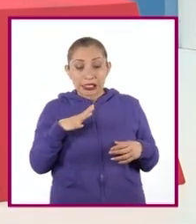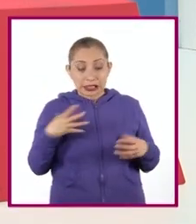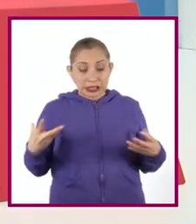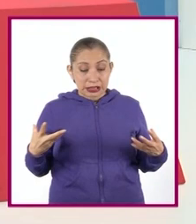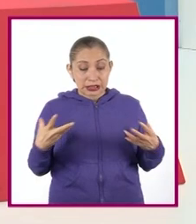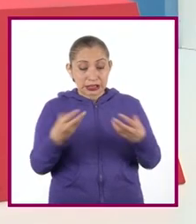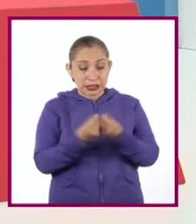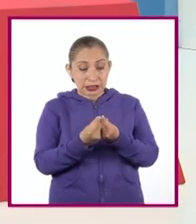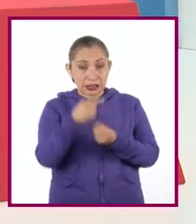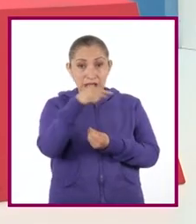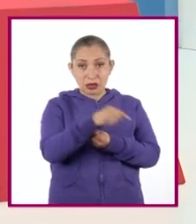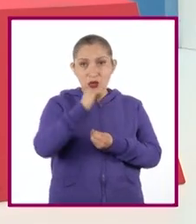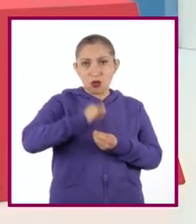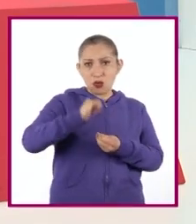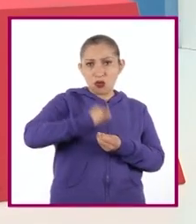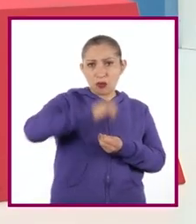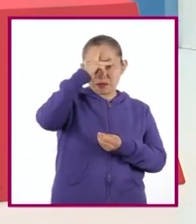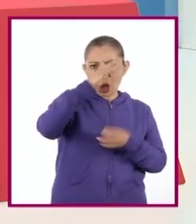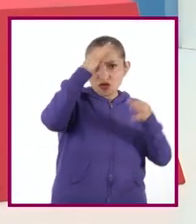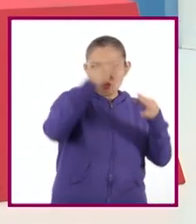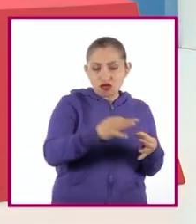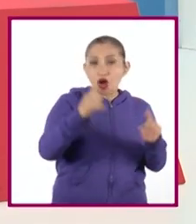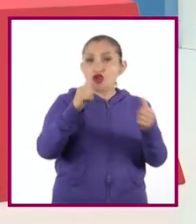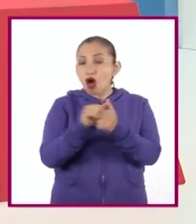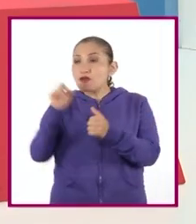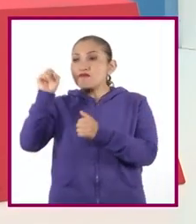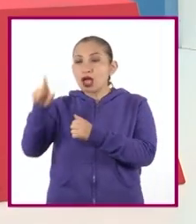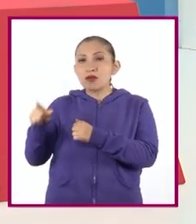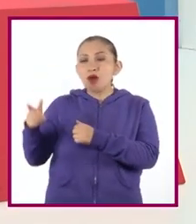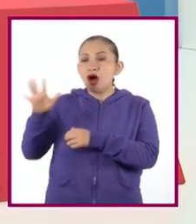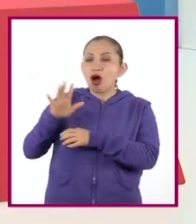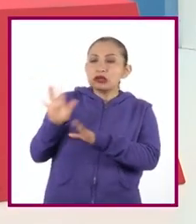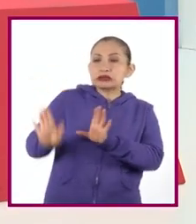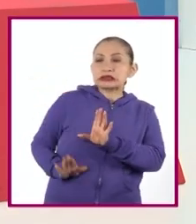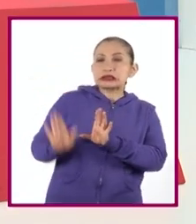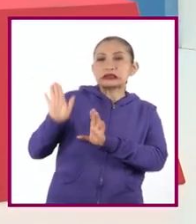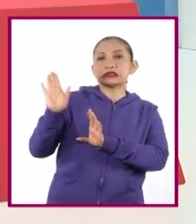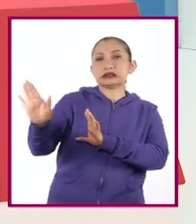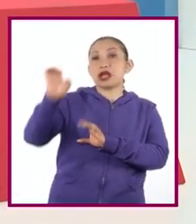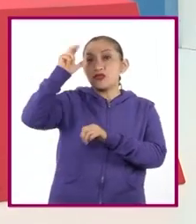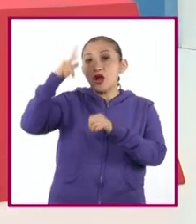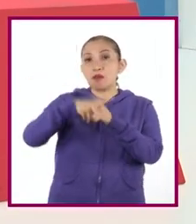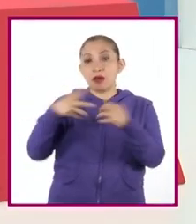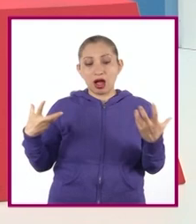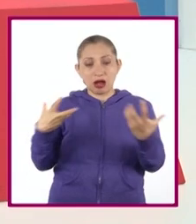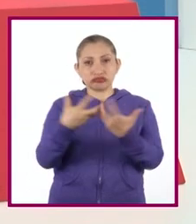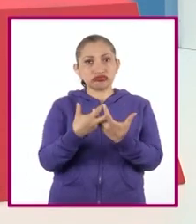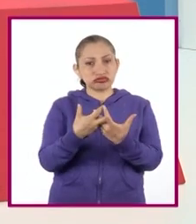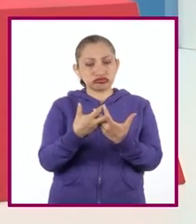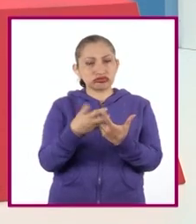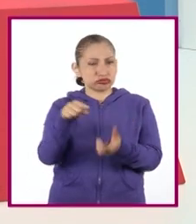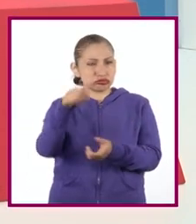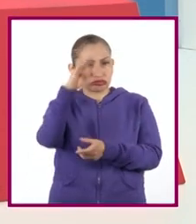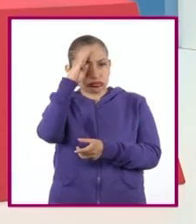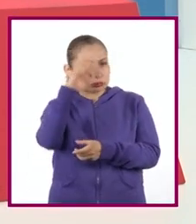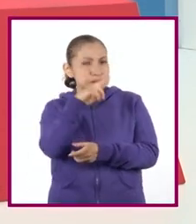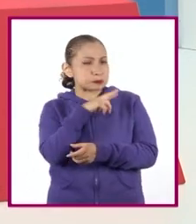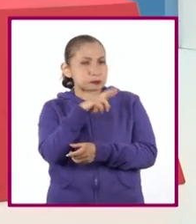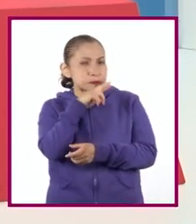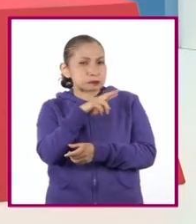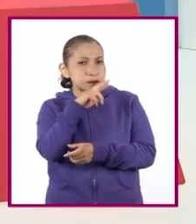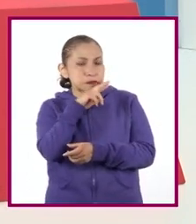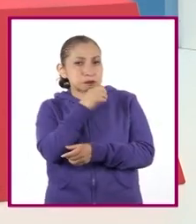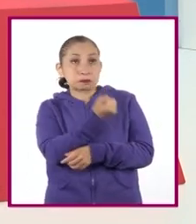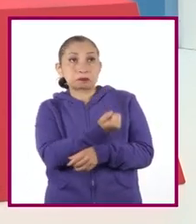elementos de origen prehispánicos con rasgos propios de la tradición europea. Piensen rápidamente